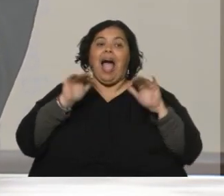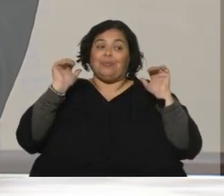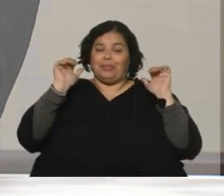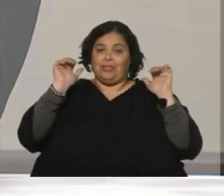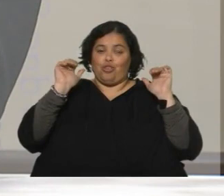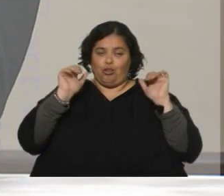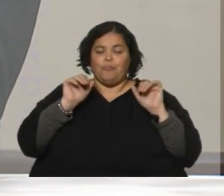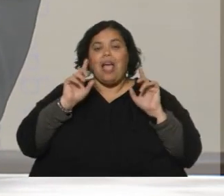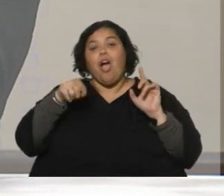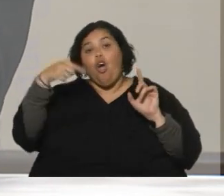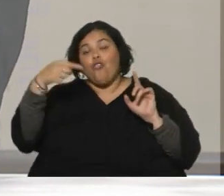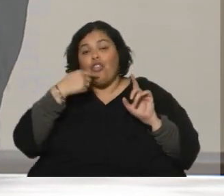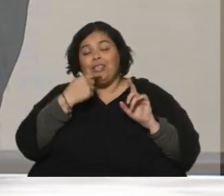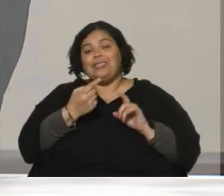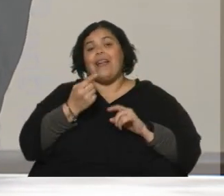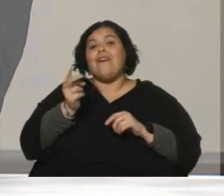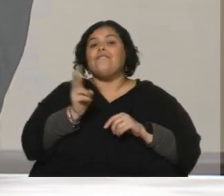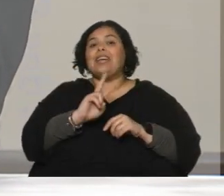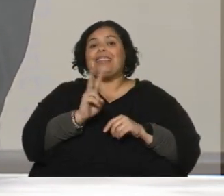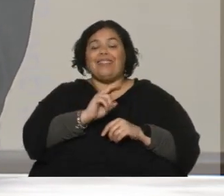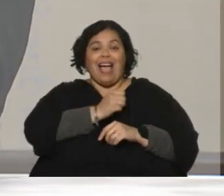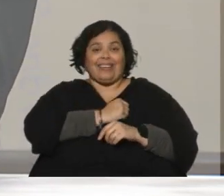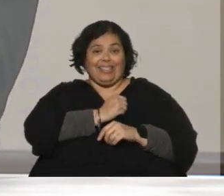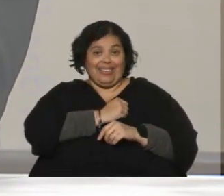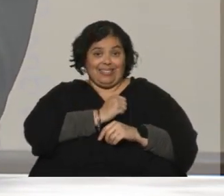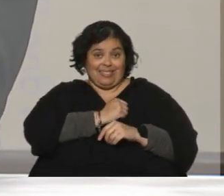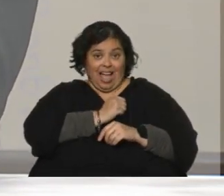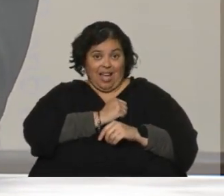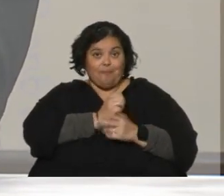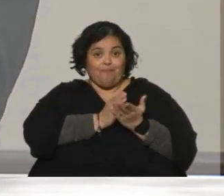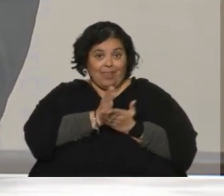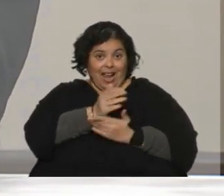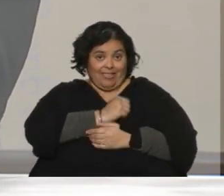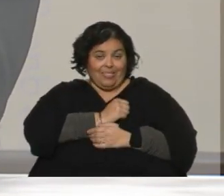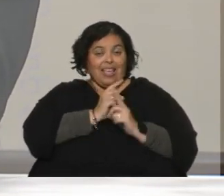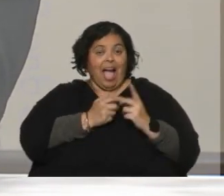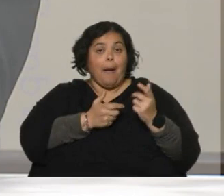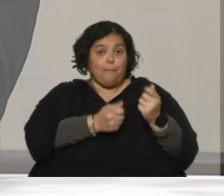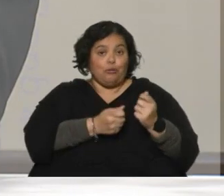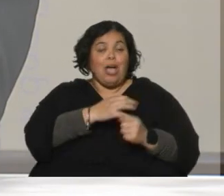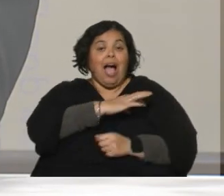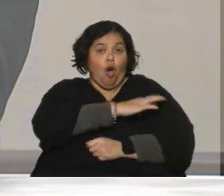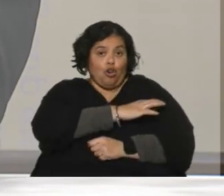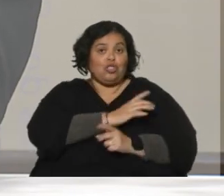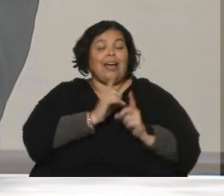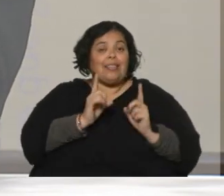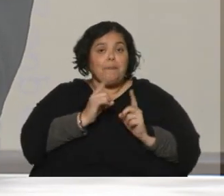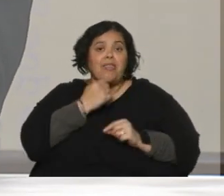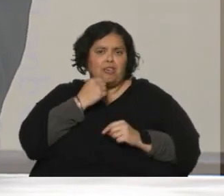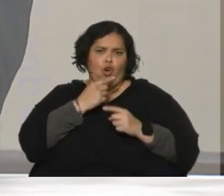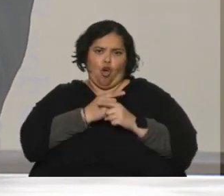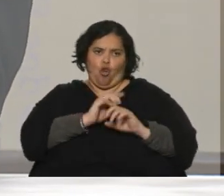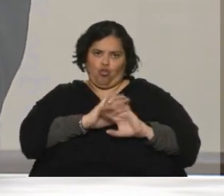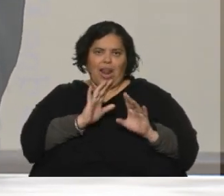tenés a la vertiente artista que también este apoya a orsi y que también se pronunció en principio en contra de esto